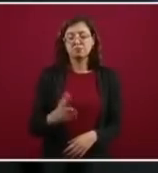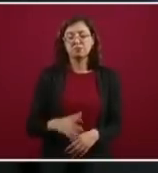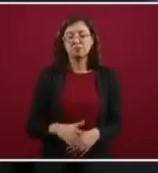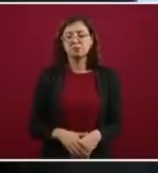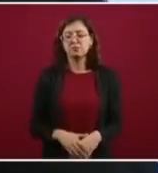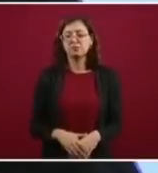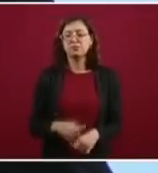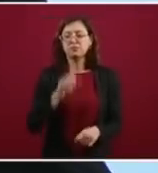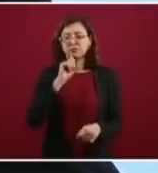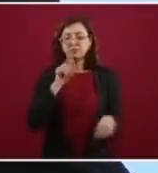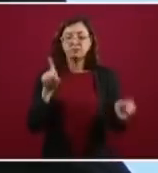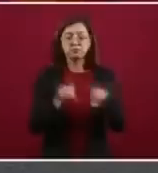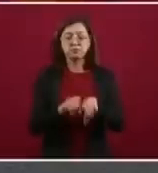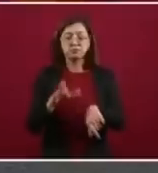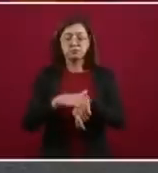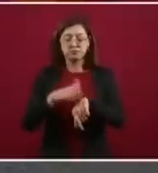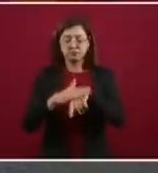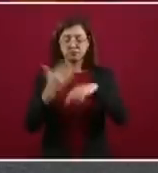que revisen